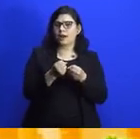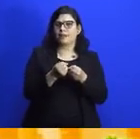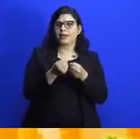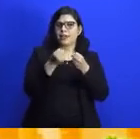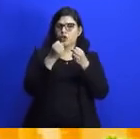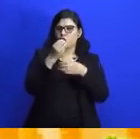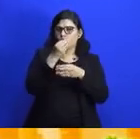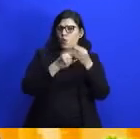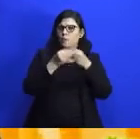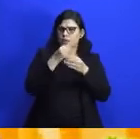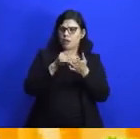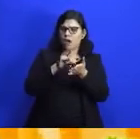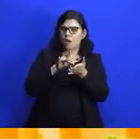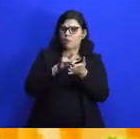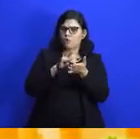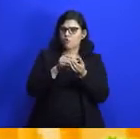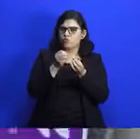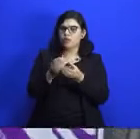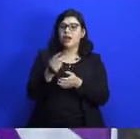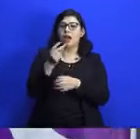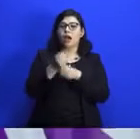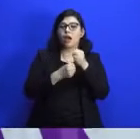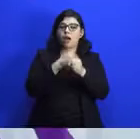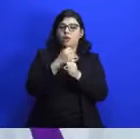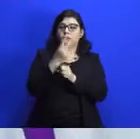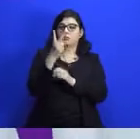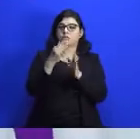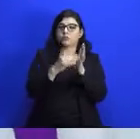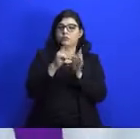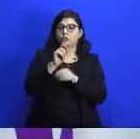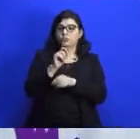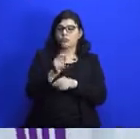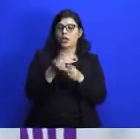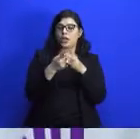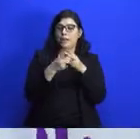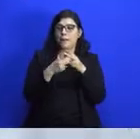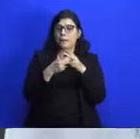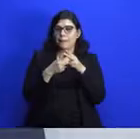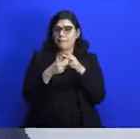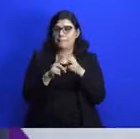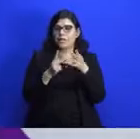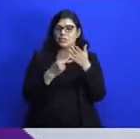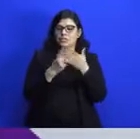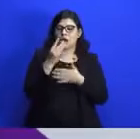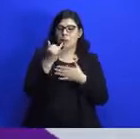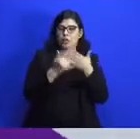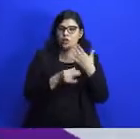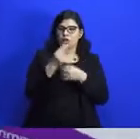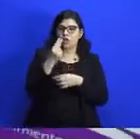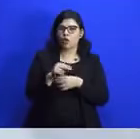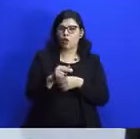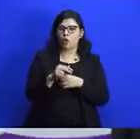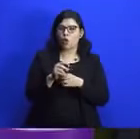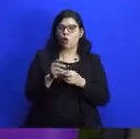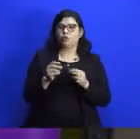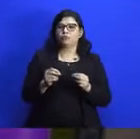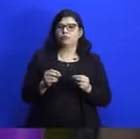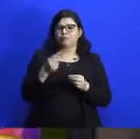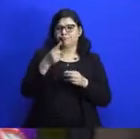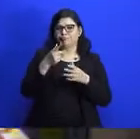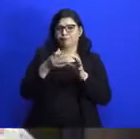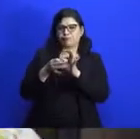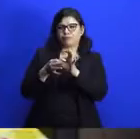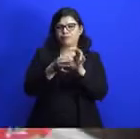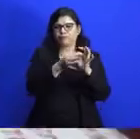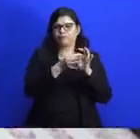región. En 2020, desarrollamos la campaña Impacto Colectivo por la Alimentación,